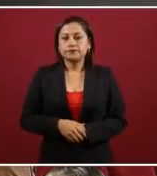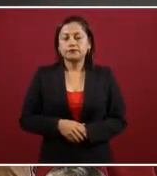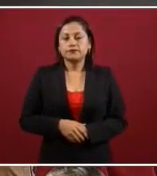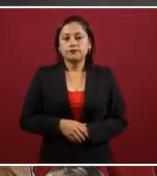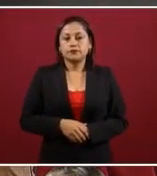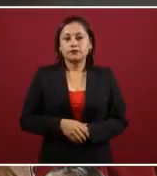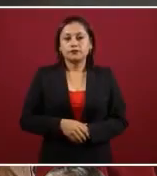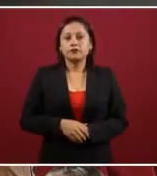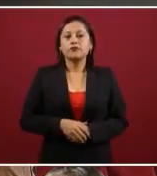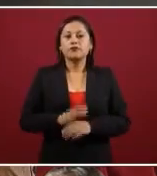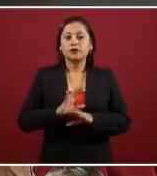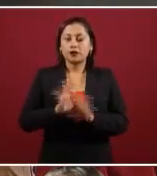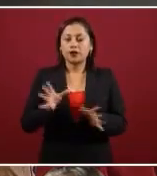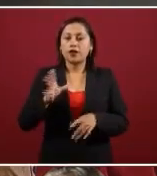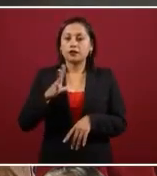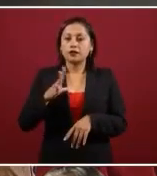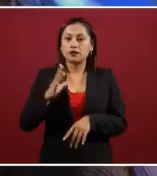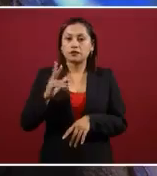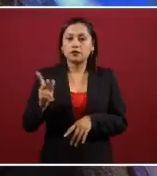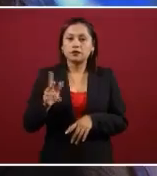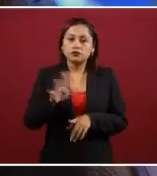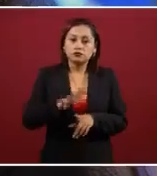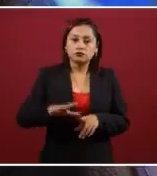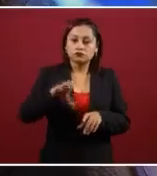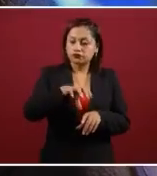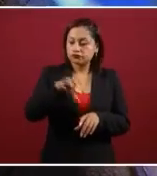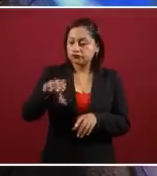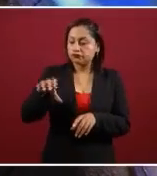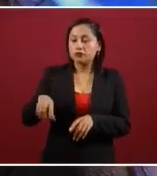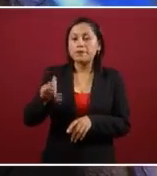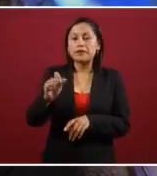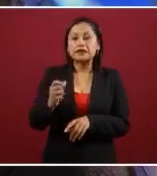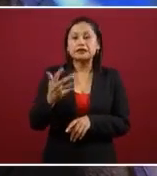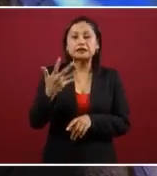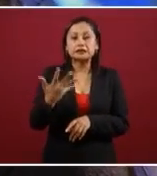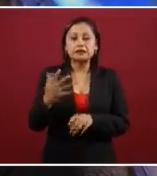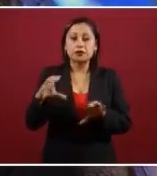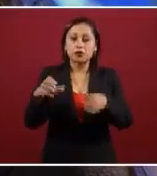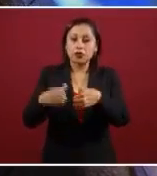ya con 25 pueblos originarios, que estamos trabajando en